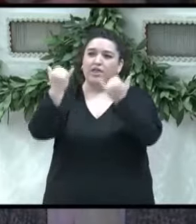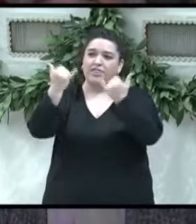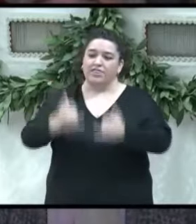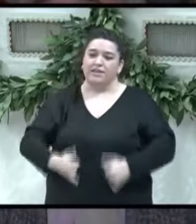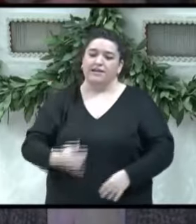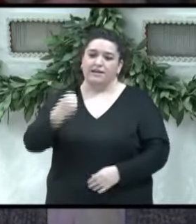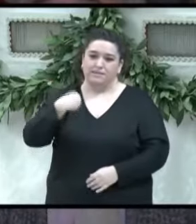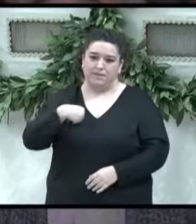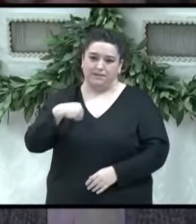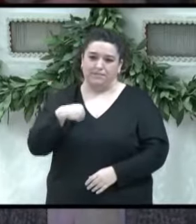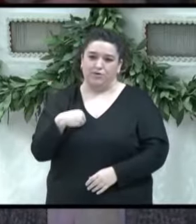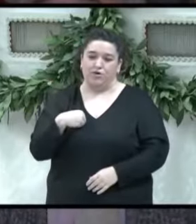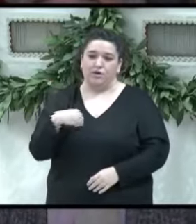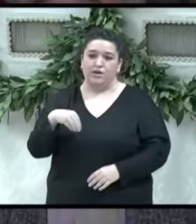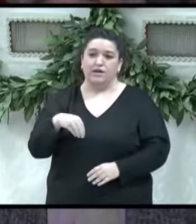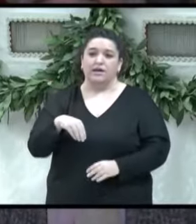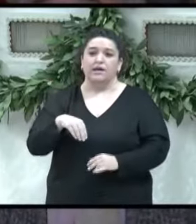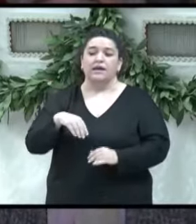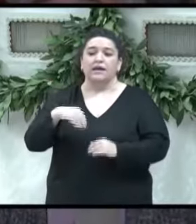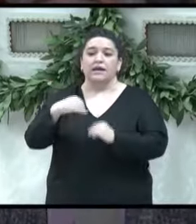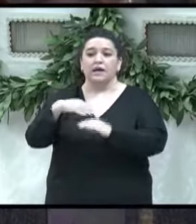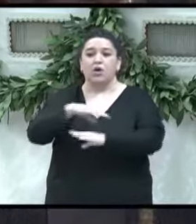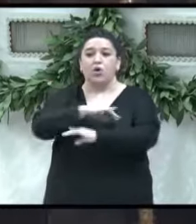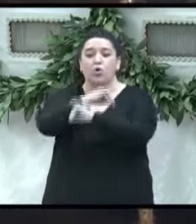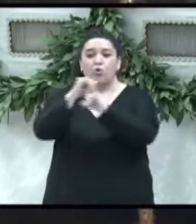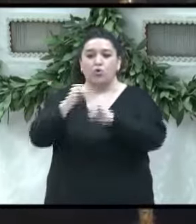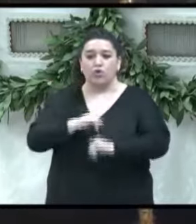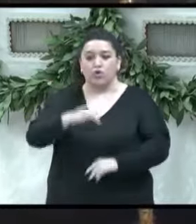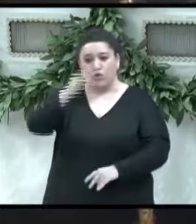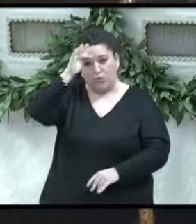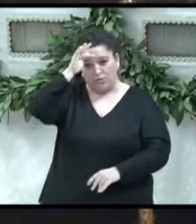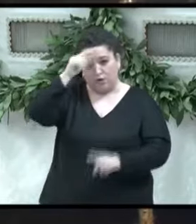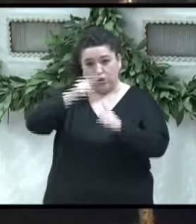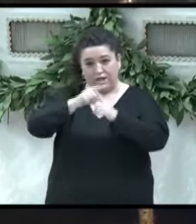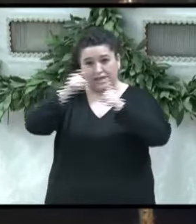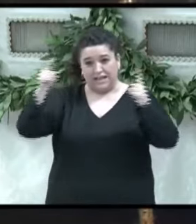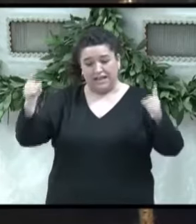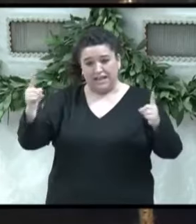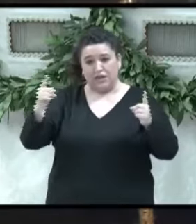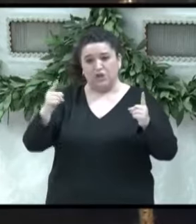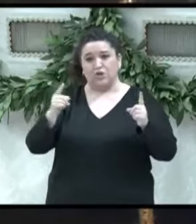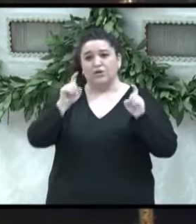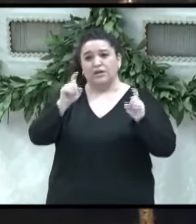en el penúltimo domingo del año